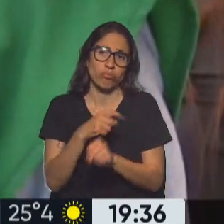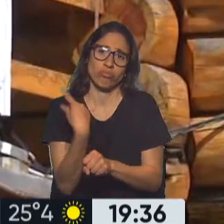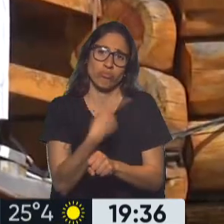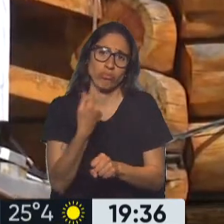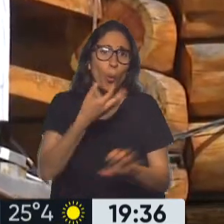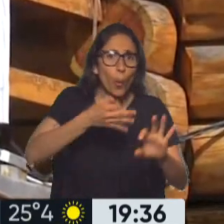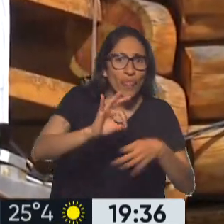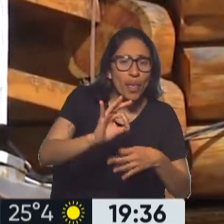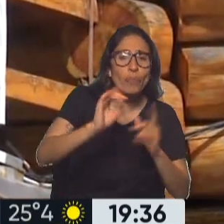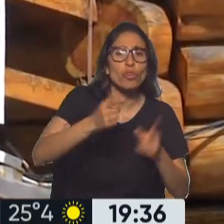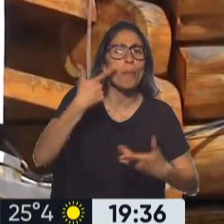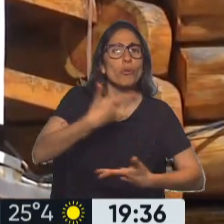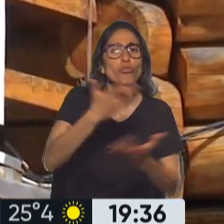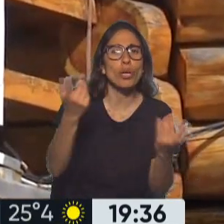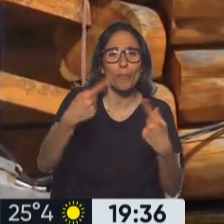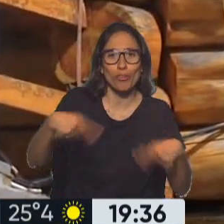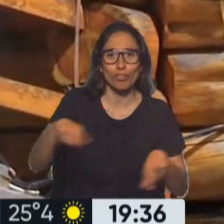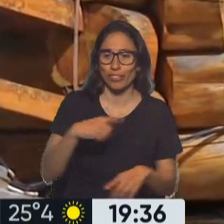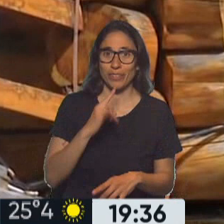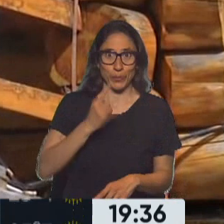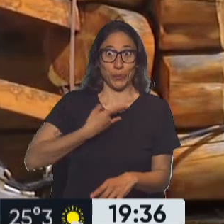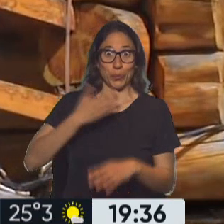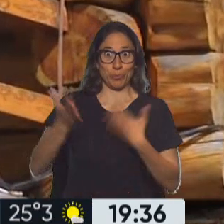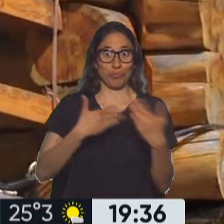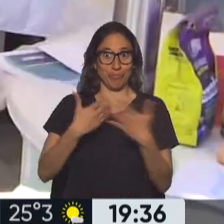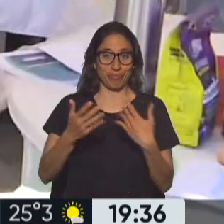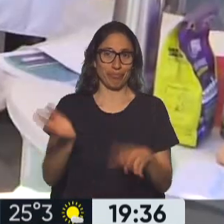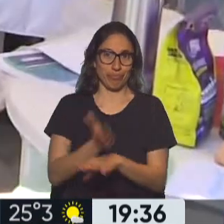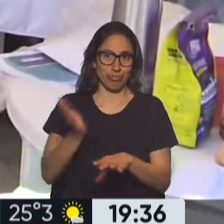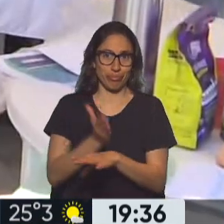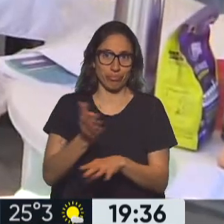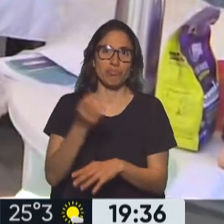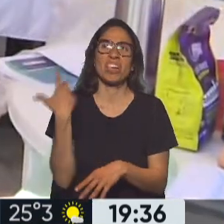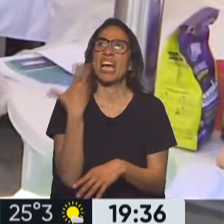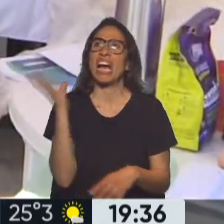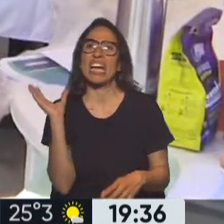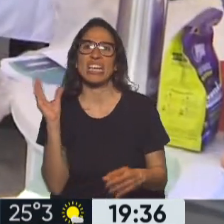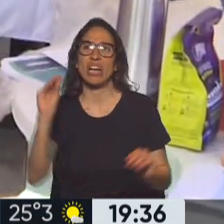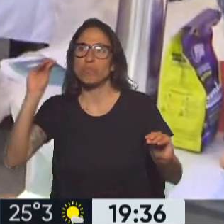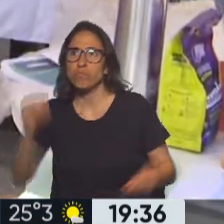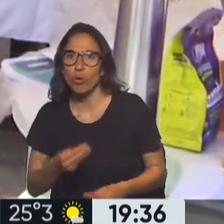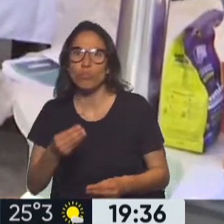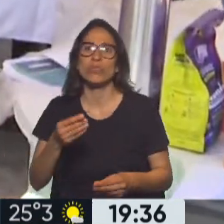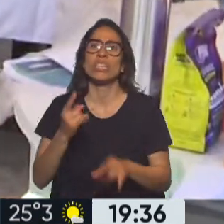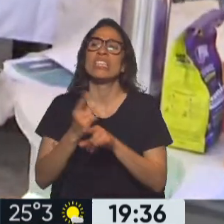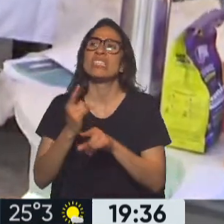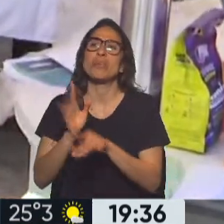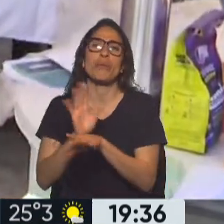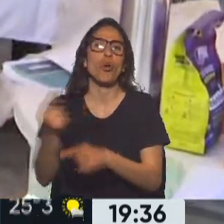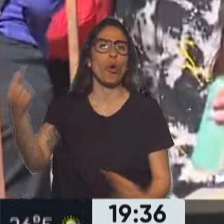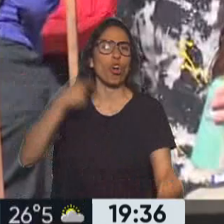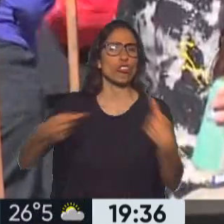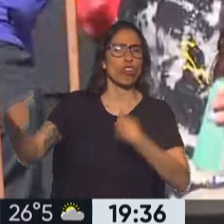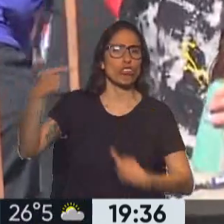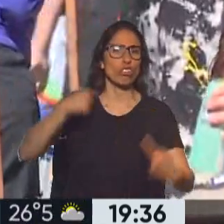y por otro lado de mostrar lo que hacemos, porque generalmente no tenemos buena prensa y solamente se ven los escraches o solamente se ve